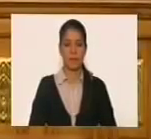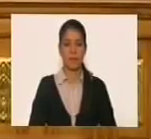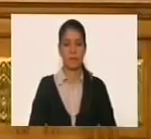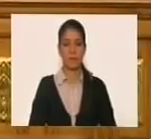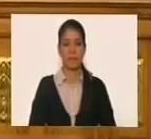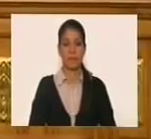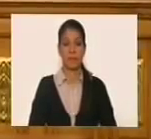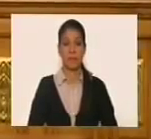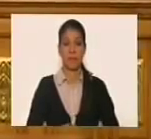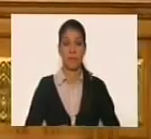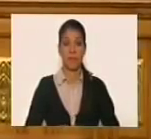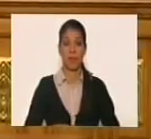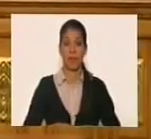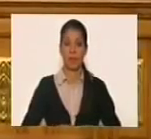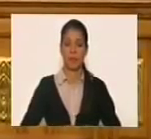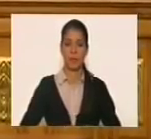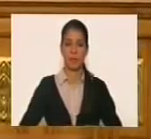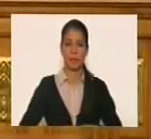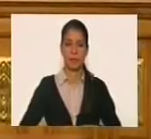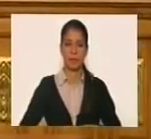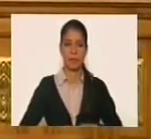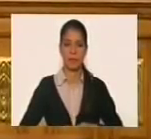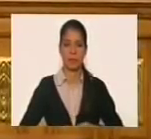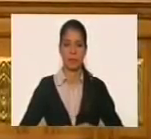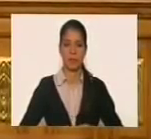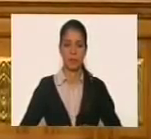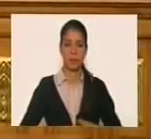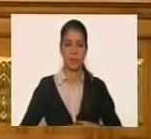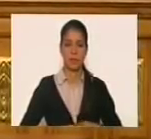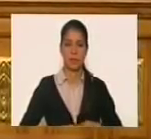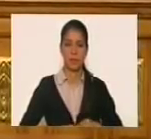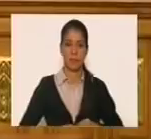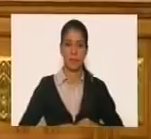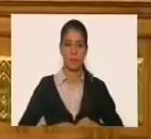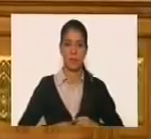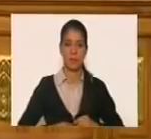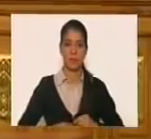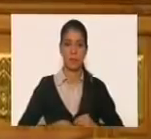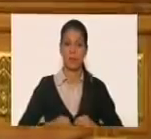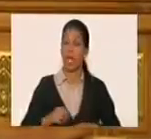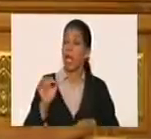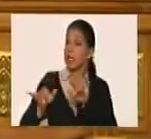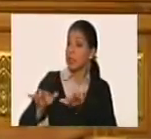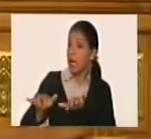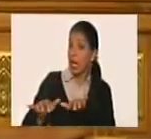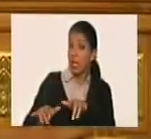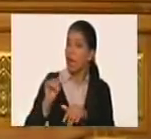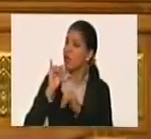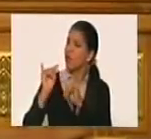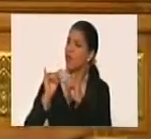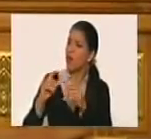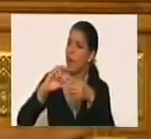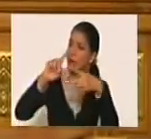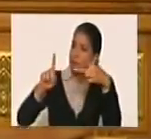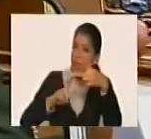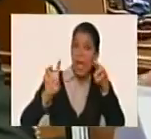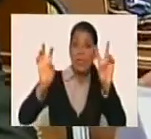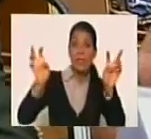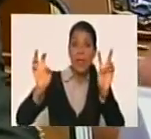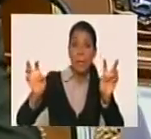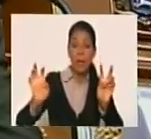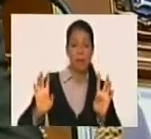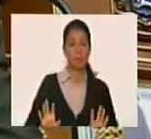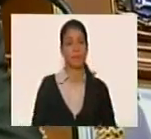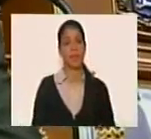Ciudadano secretario, sírvase informar el siguiente punto del día. La materia para la cual fue convocada esta